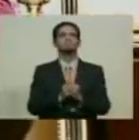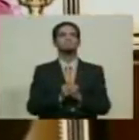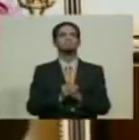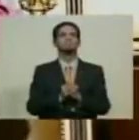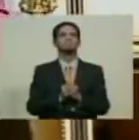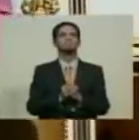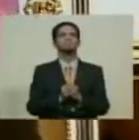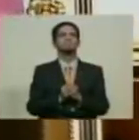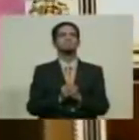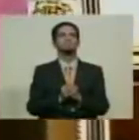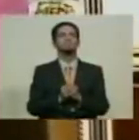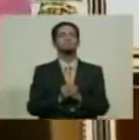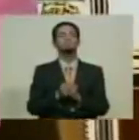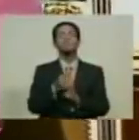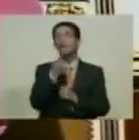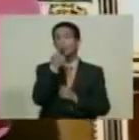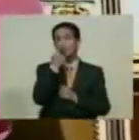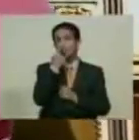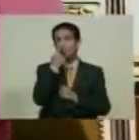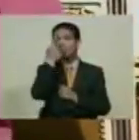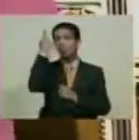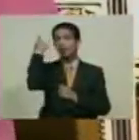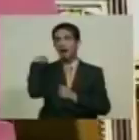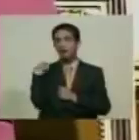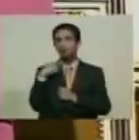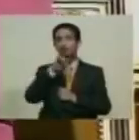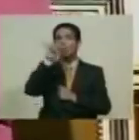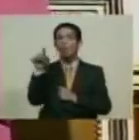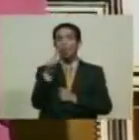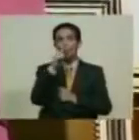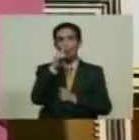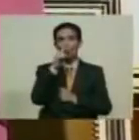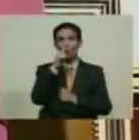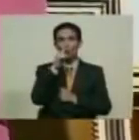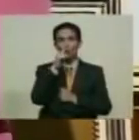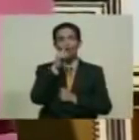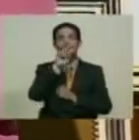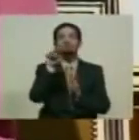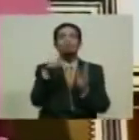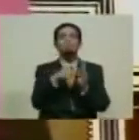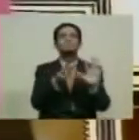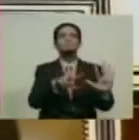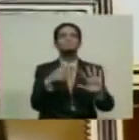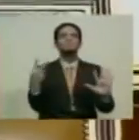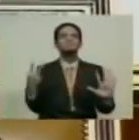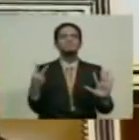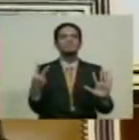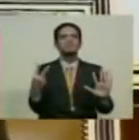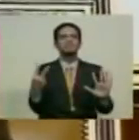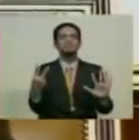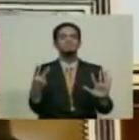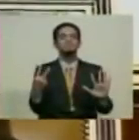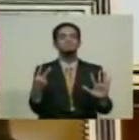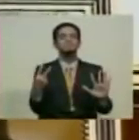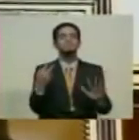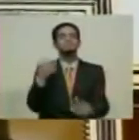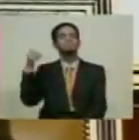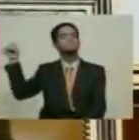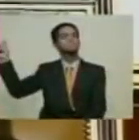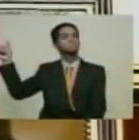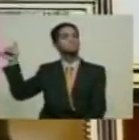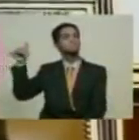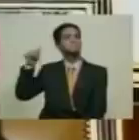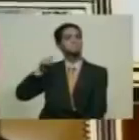Hace exactamente un año, en el mes de junio de 2017, recibí una llamada del